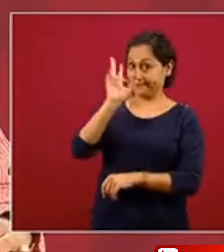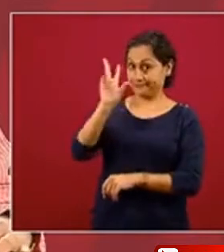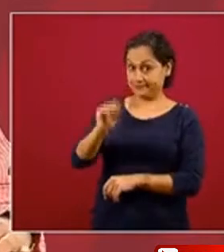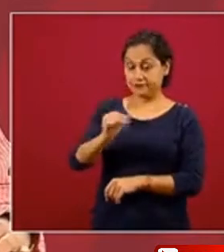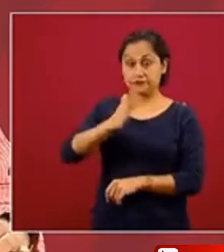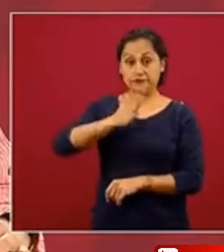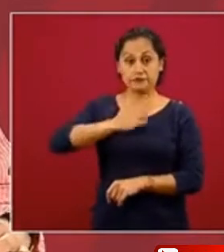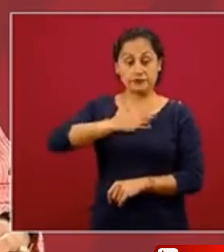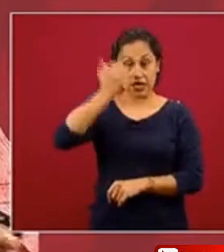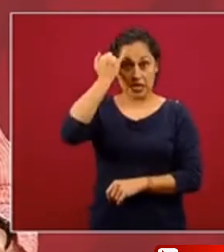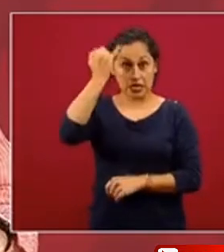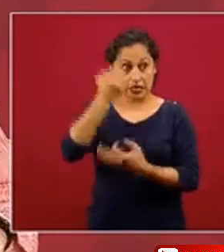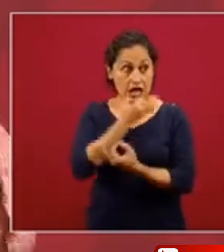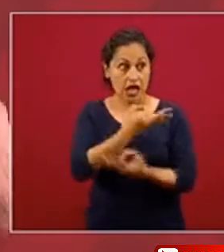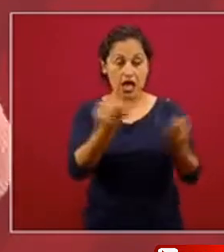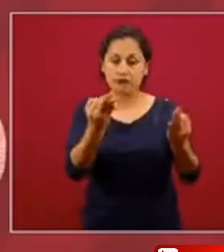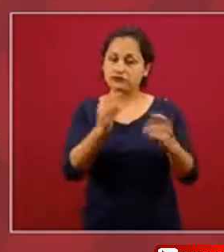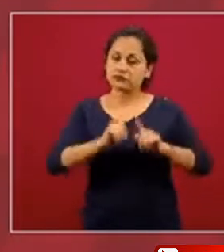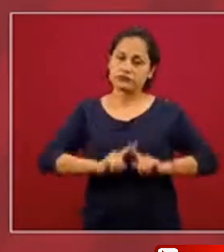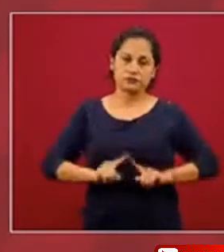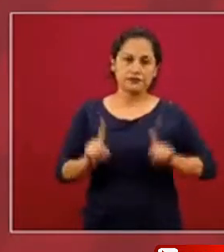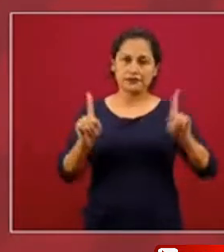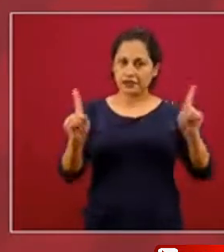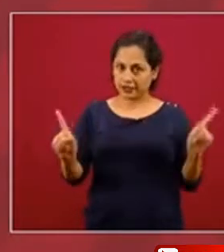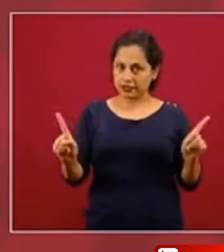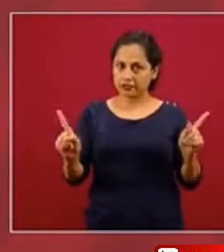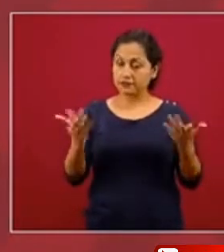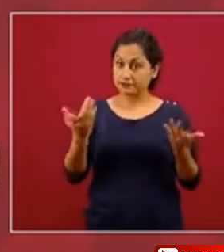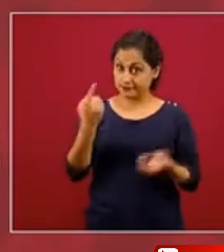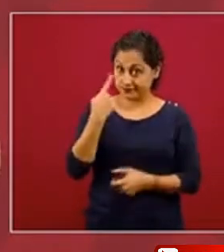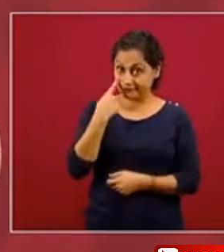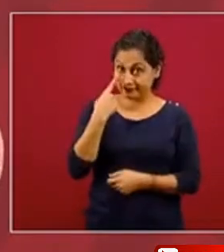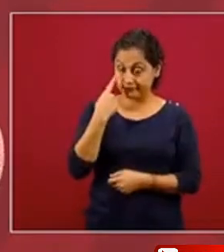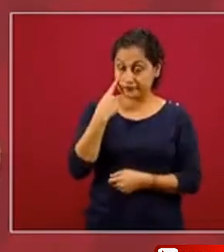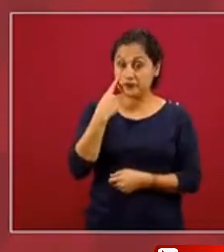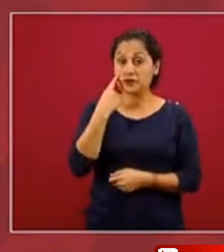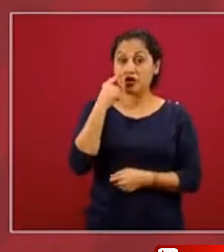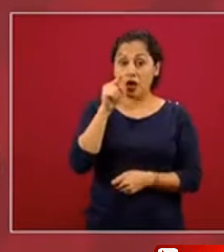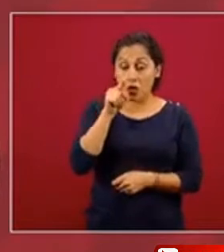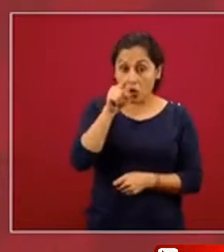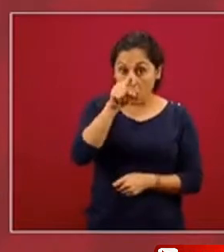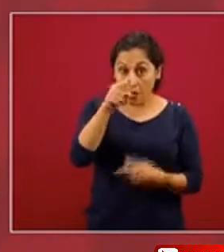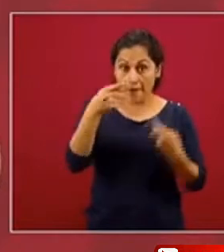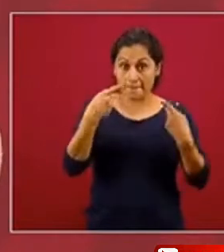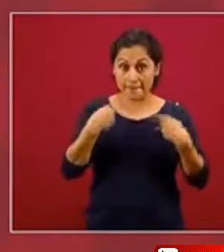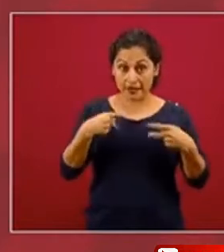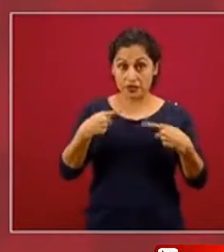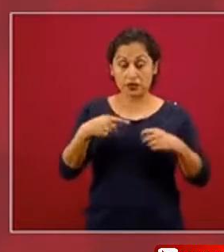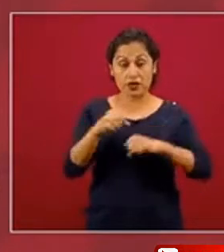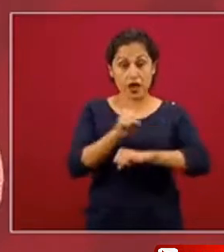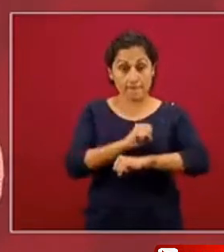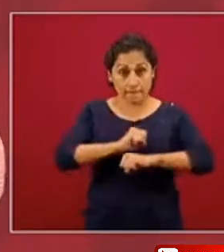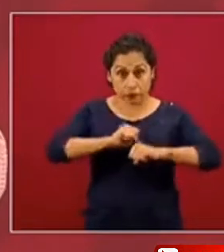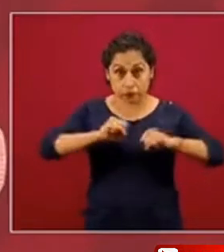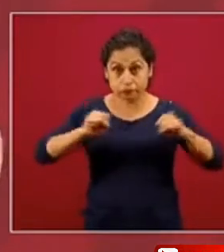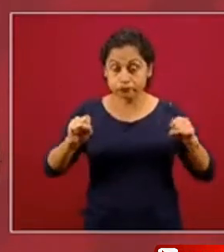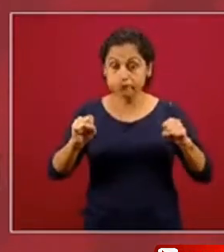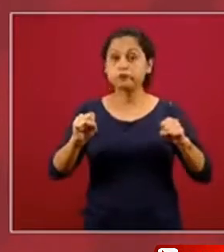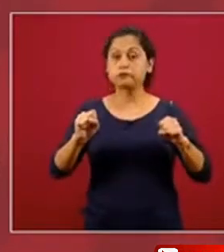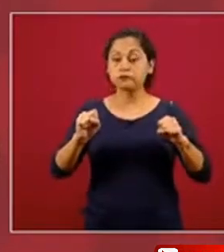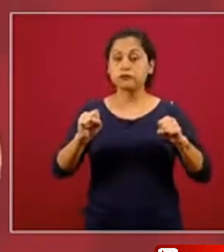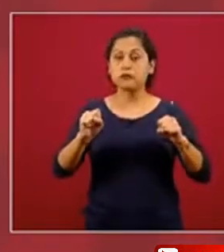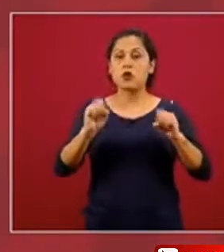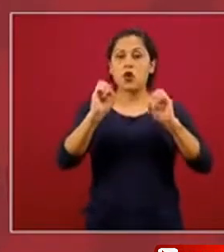es ese. El mensaje que damos es: usted está en esa condición de sobrepeso, de obesidad,